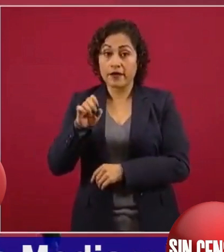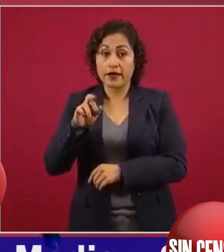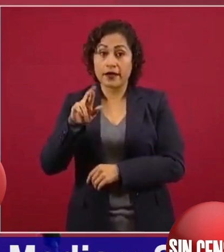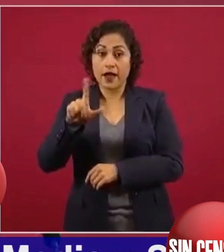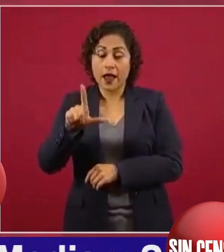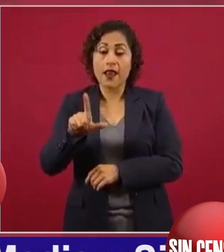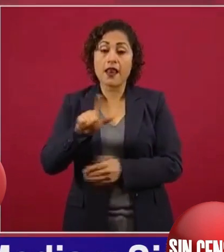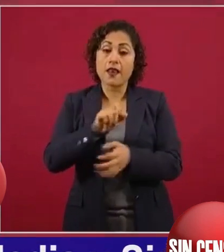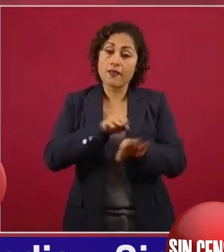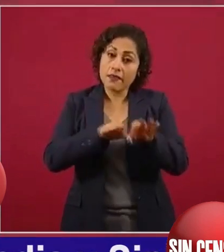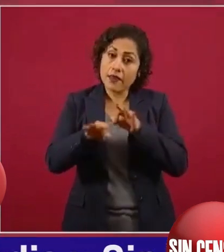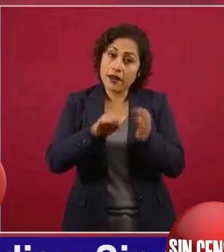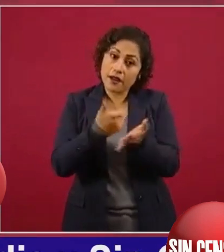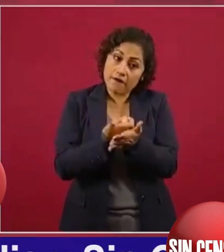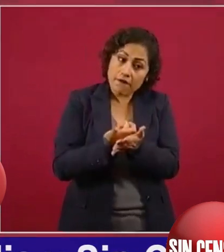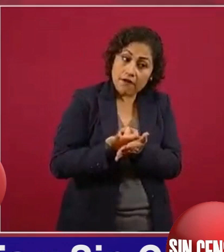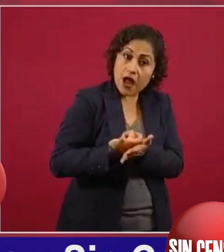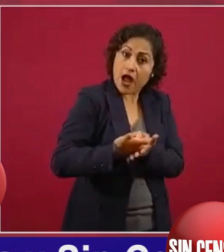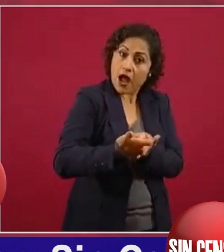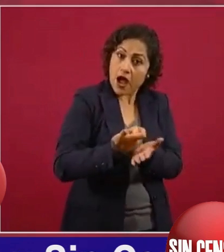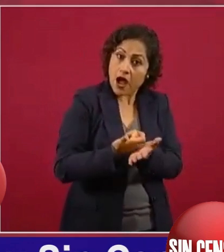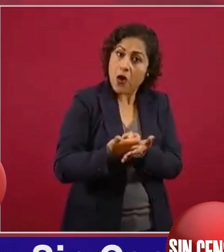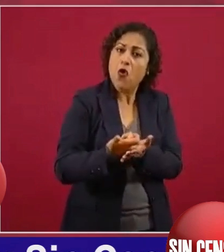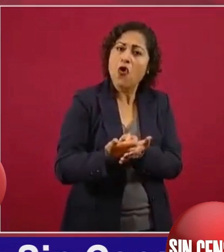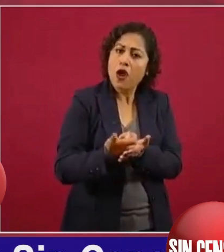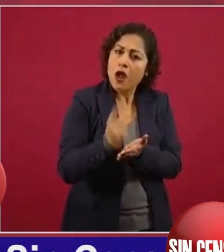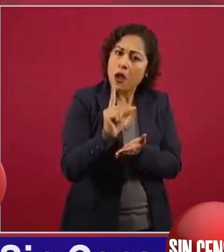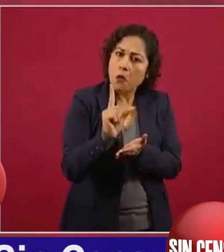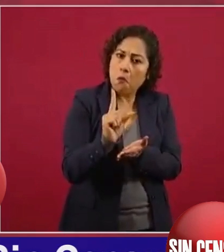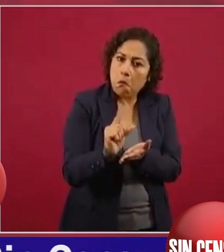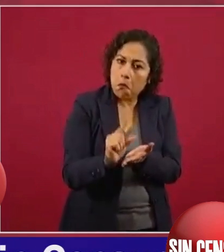Ojalá y escriban los intelectuales orgánicos sobre esto.